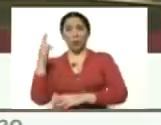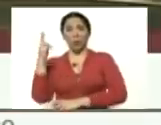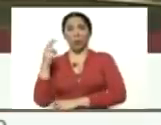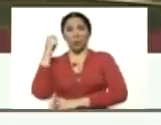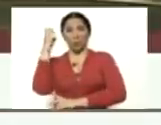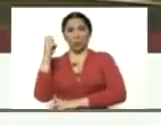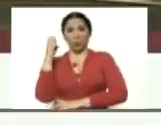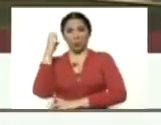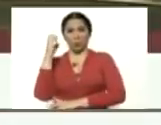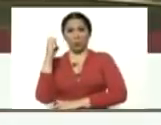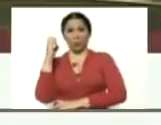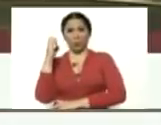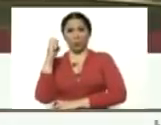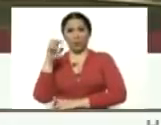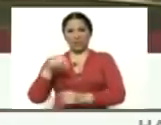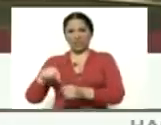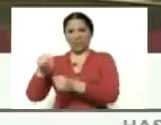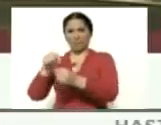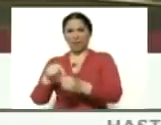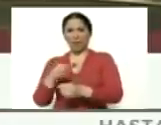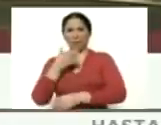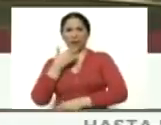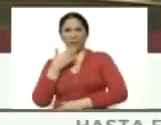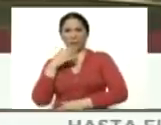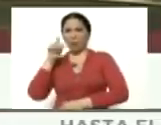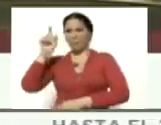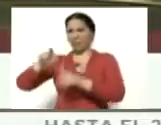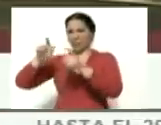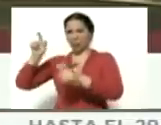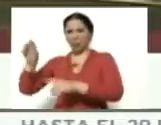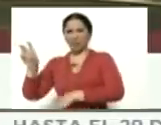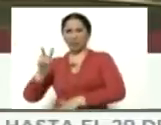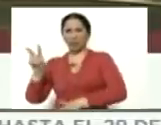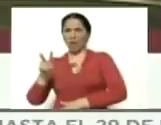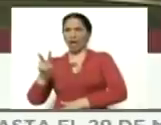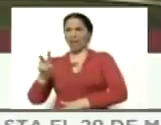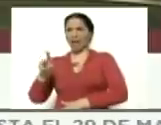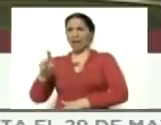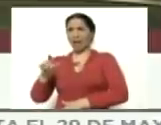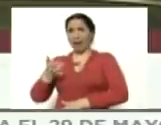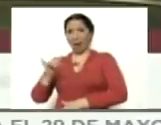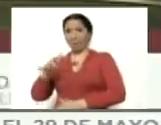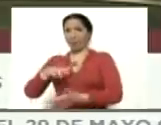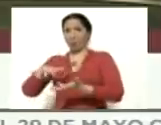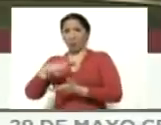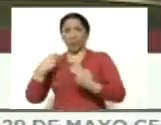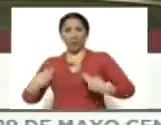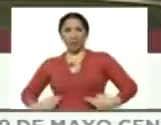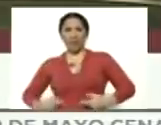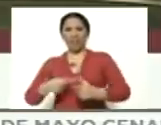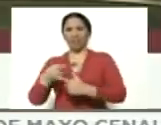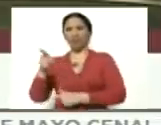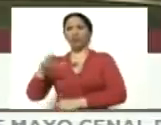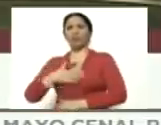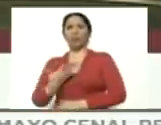Europea sembrar la cuña de que Venezuela estaba en presencia de una crisis humanitaria, y eso podía